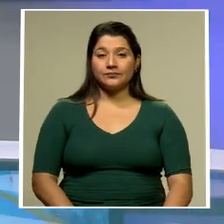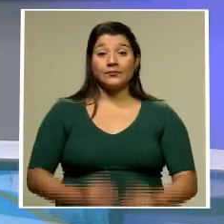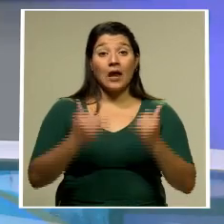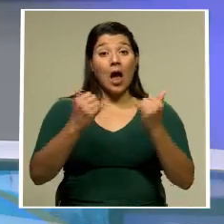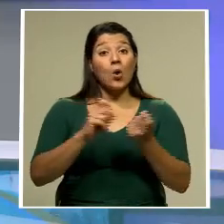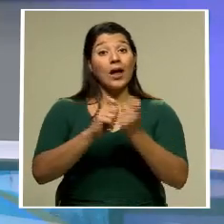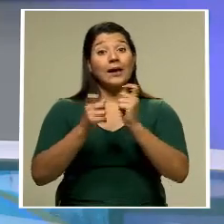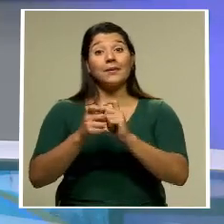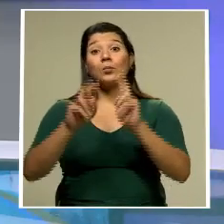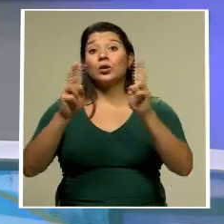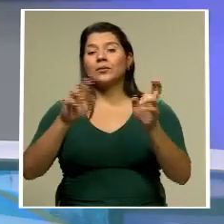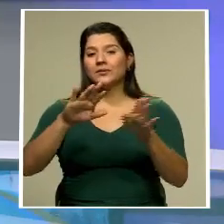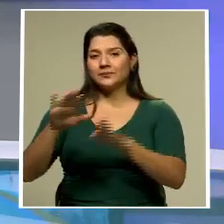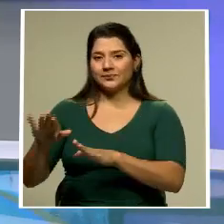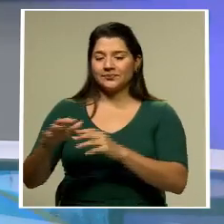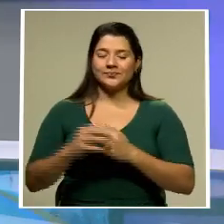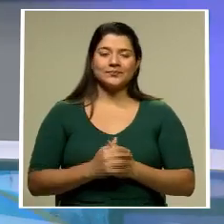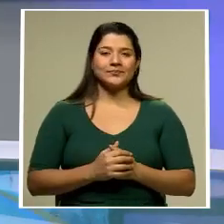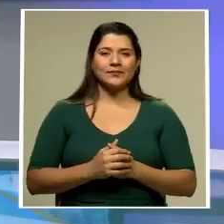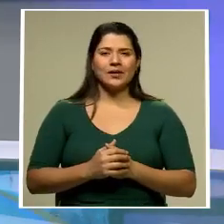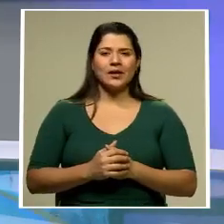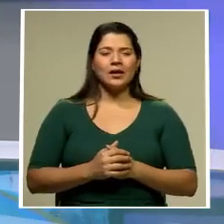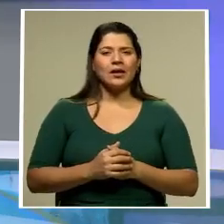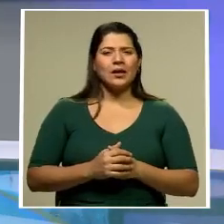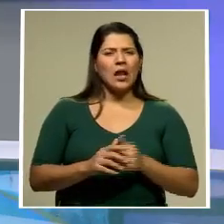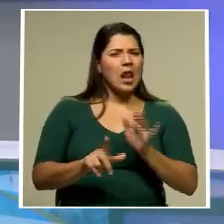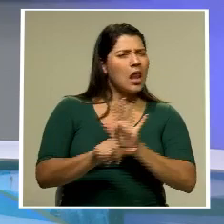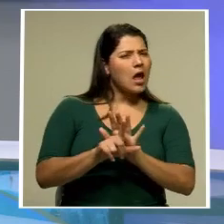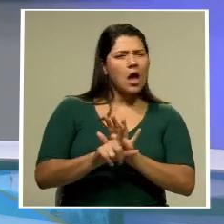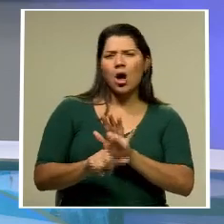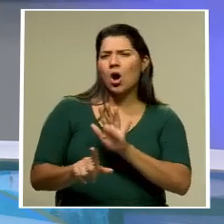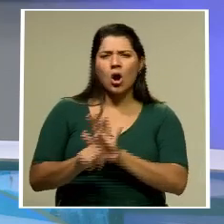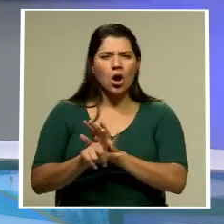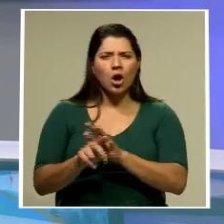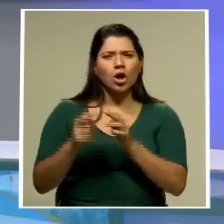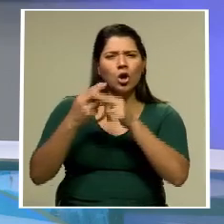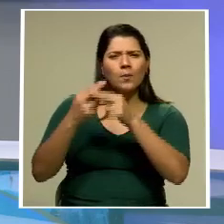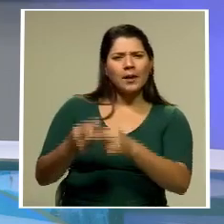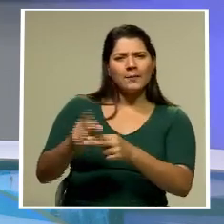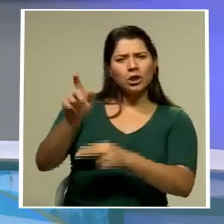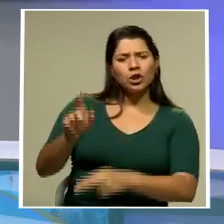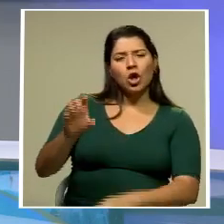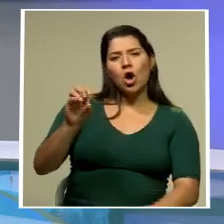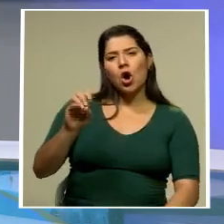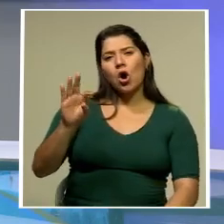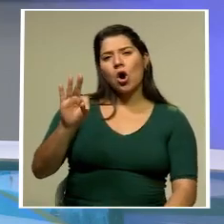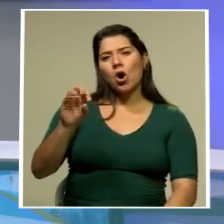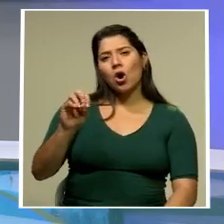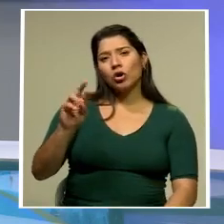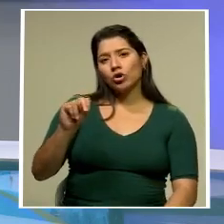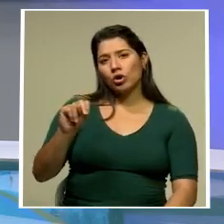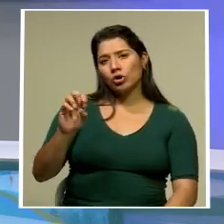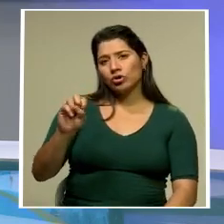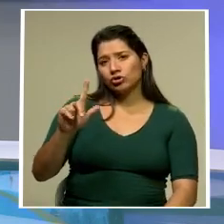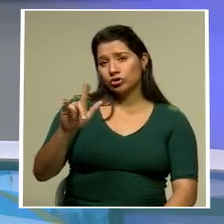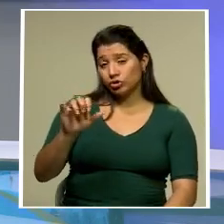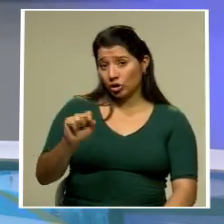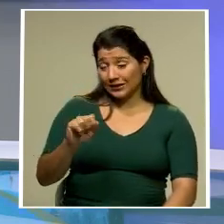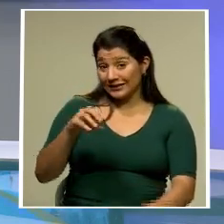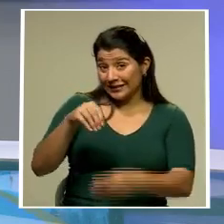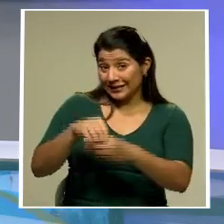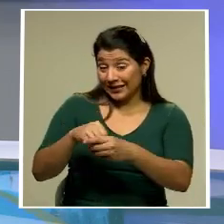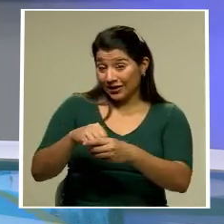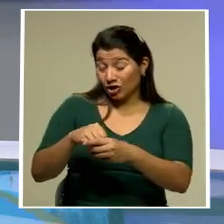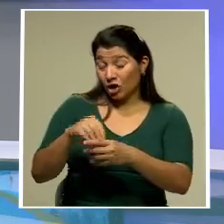Cambiamos de tema. ¿Es o no ilegal el nombramiento de Otón Solís en la Organización para la Cooperación y